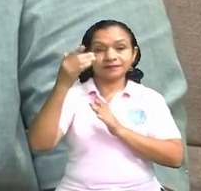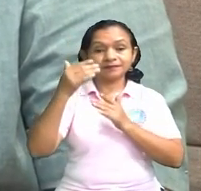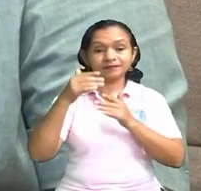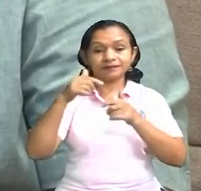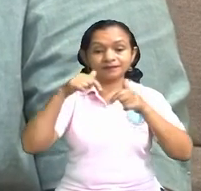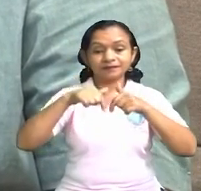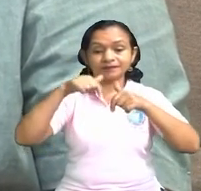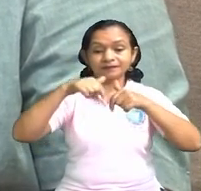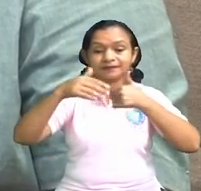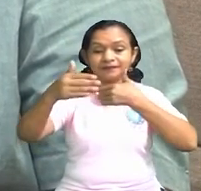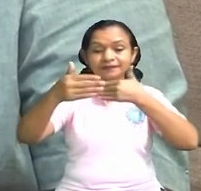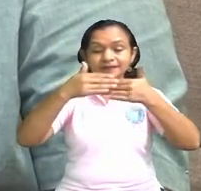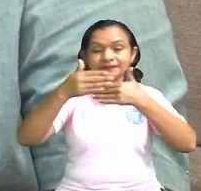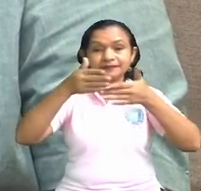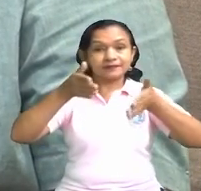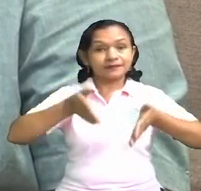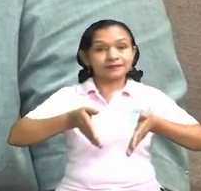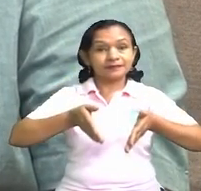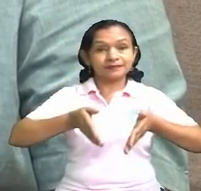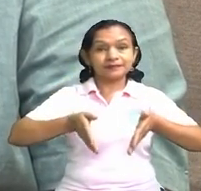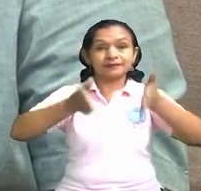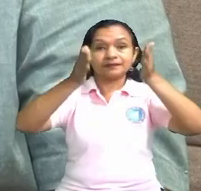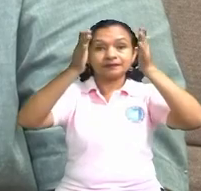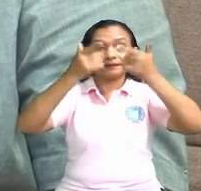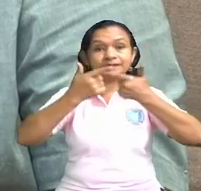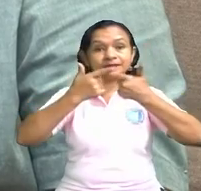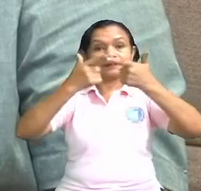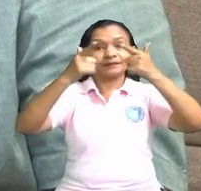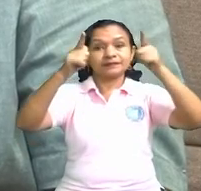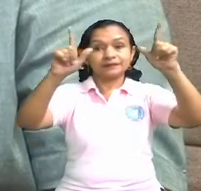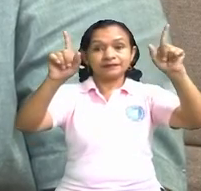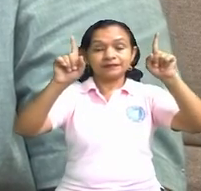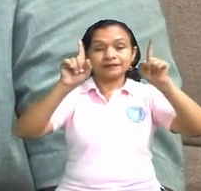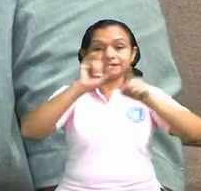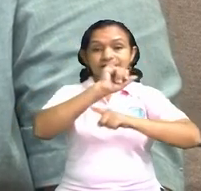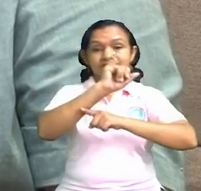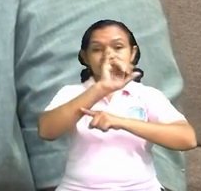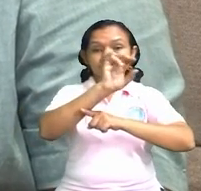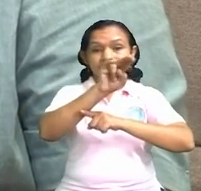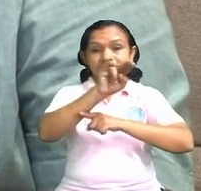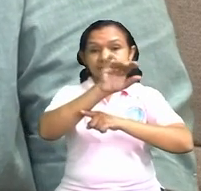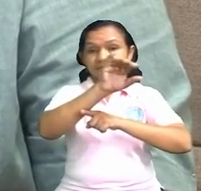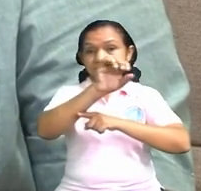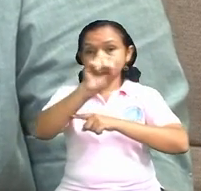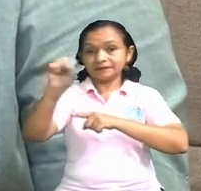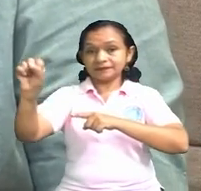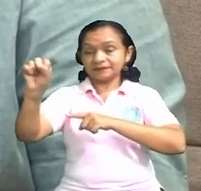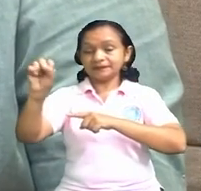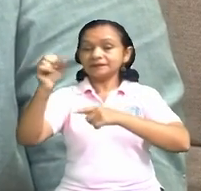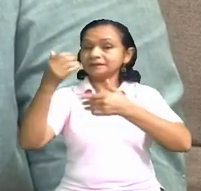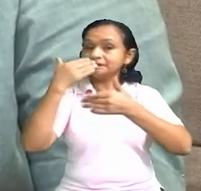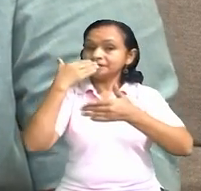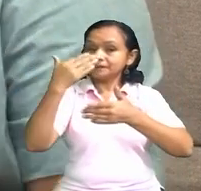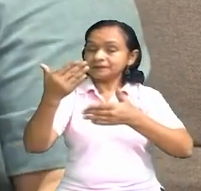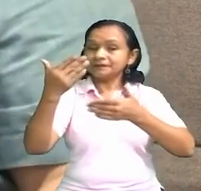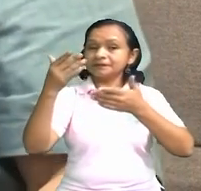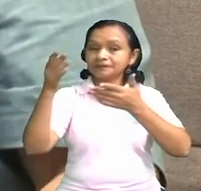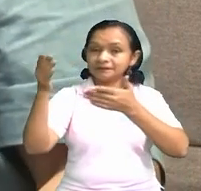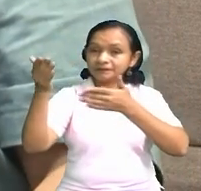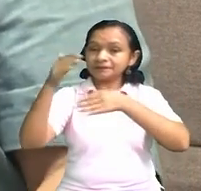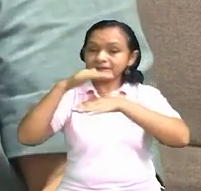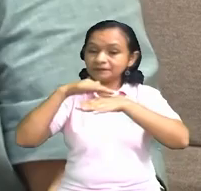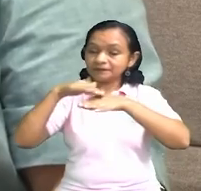pocas cuadras, en el edificio Libertad del Instituto de Seguridad Social, que tuvieron la amabilidad, la